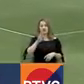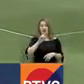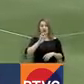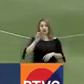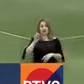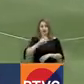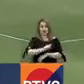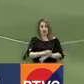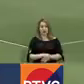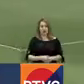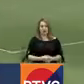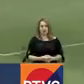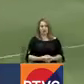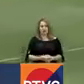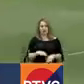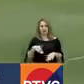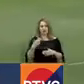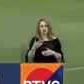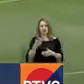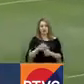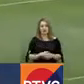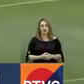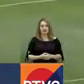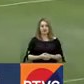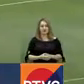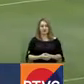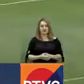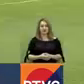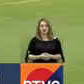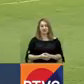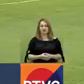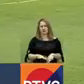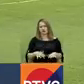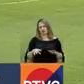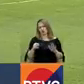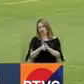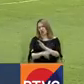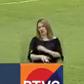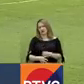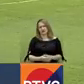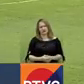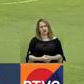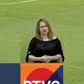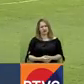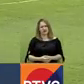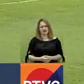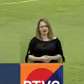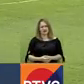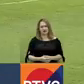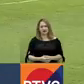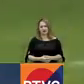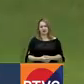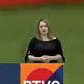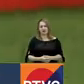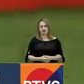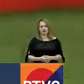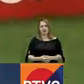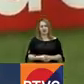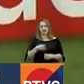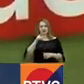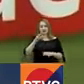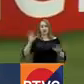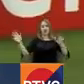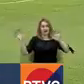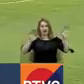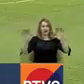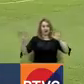y después aparecía rafa mineira con este golazo que convertía acá para ferroviarias luego brillante la portera